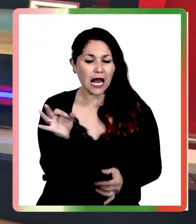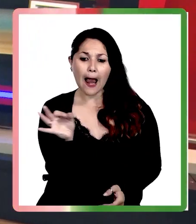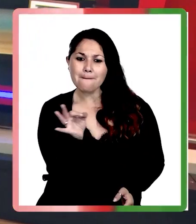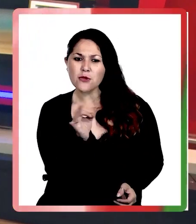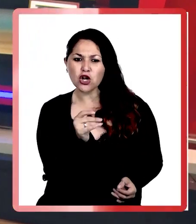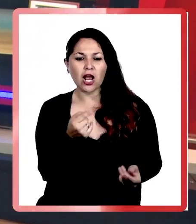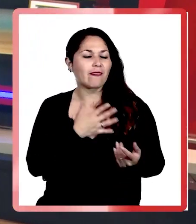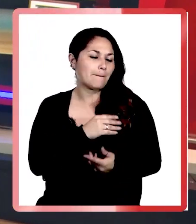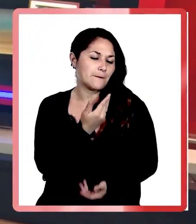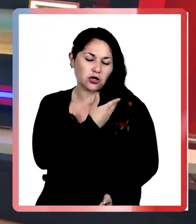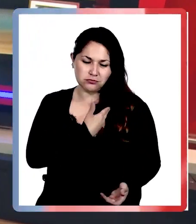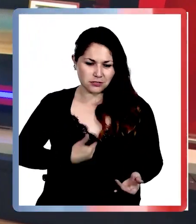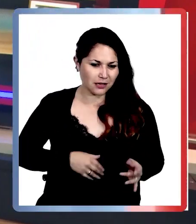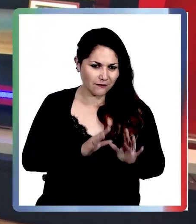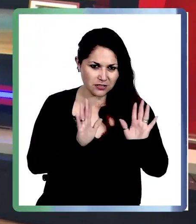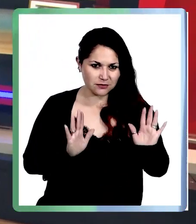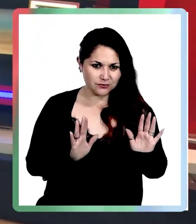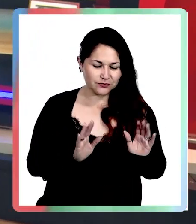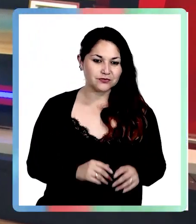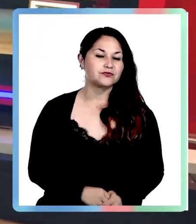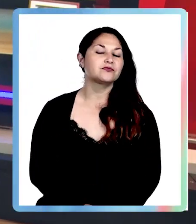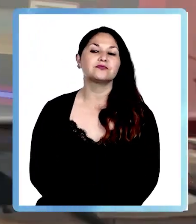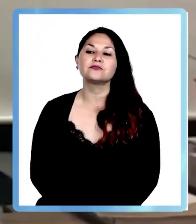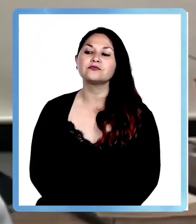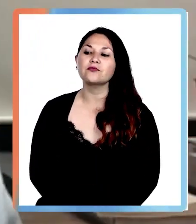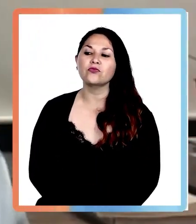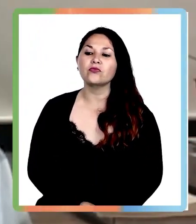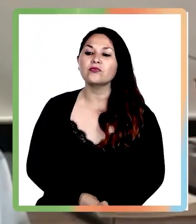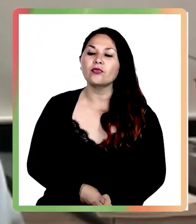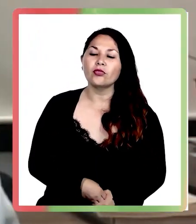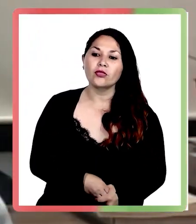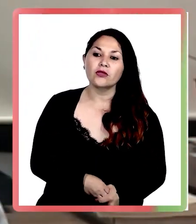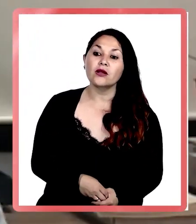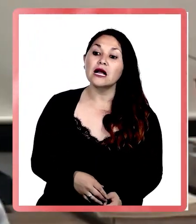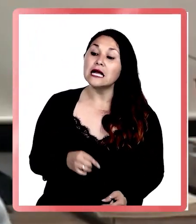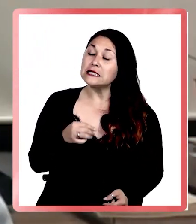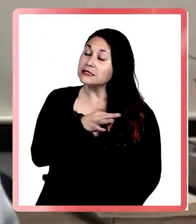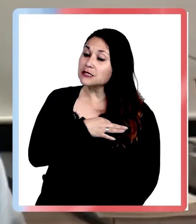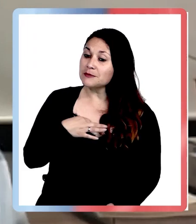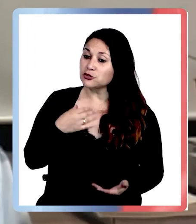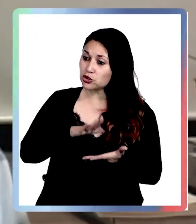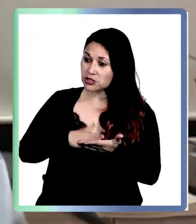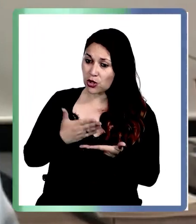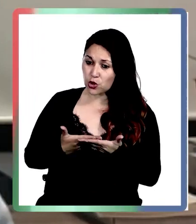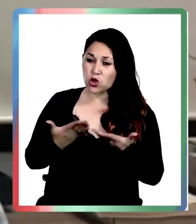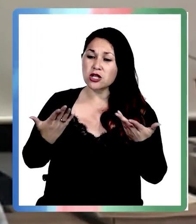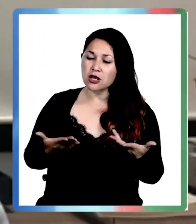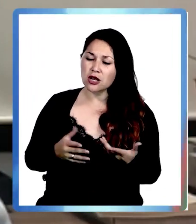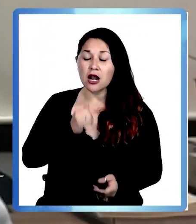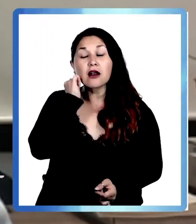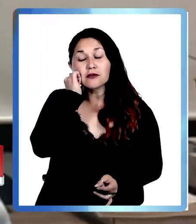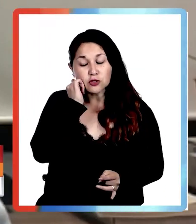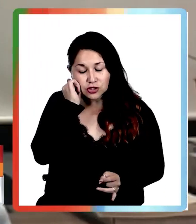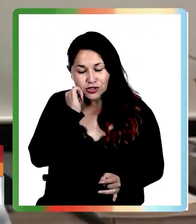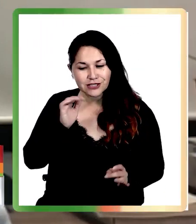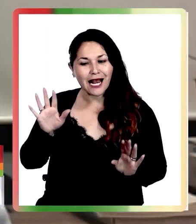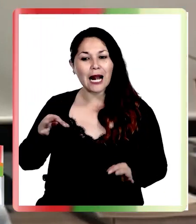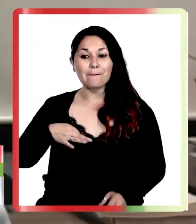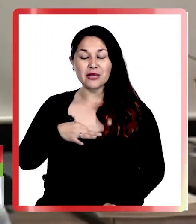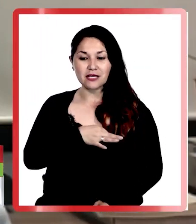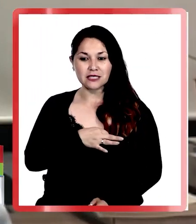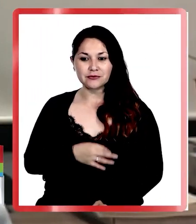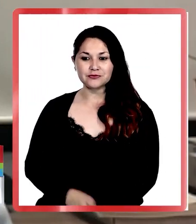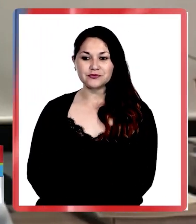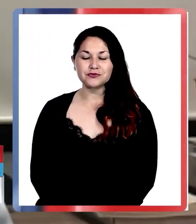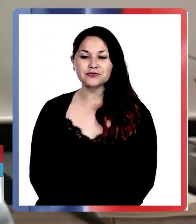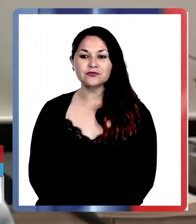términos simbólicos, en el gobierno, quiero decir? El Ministerio de Salud actual con todo el afecto y cariño que le tengo a la ministra